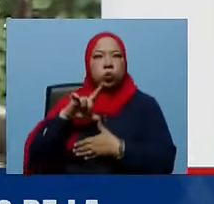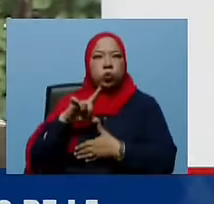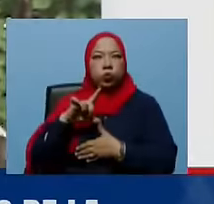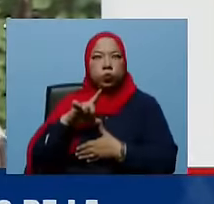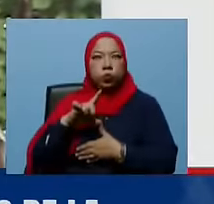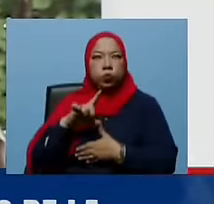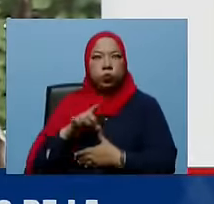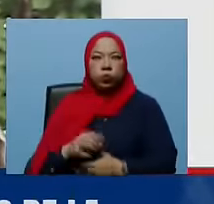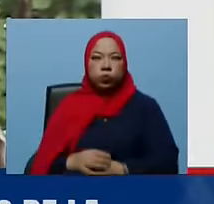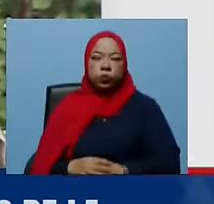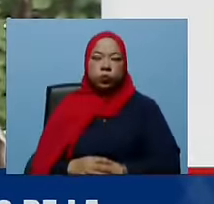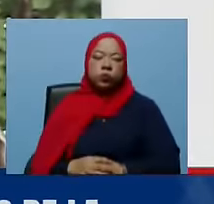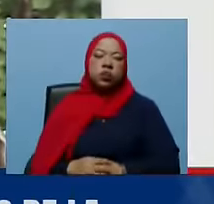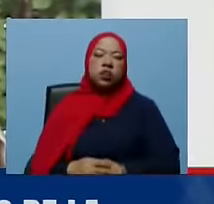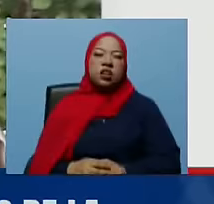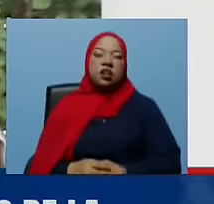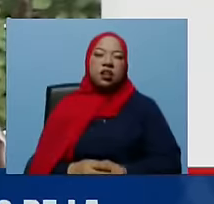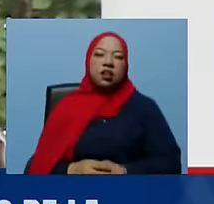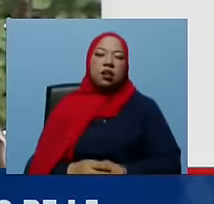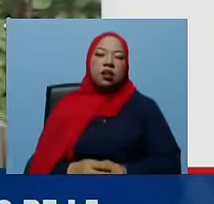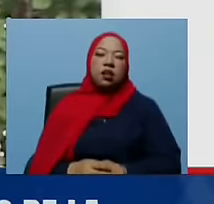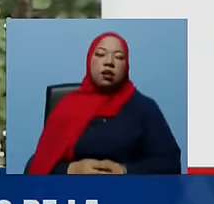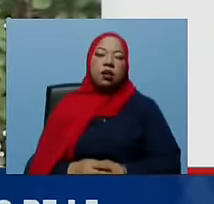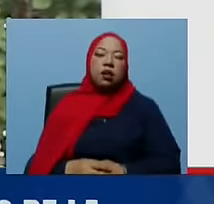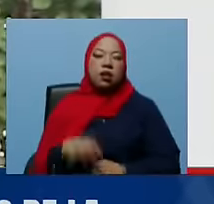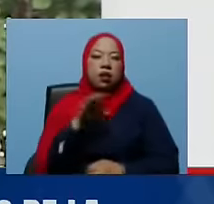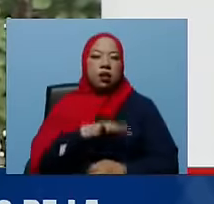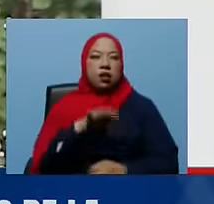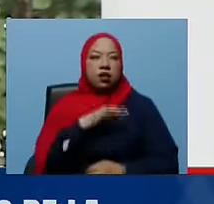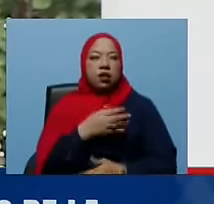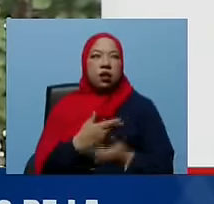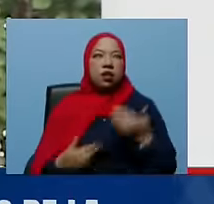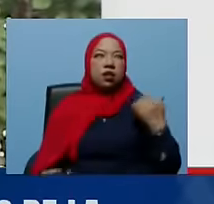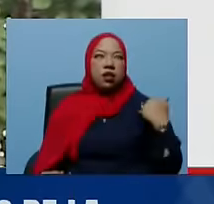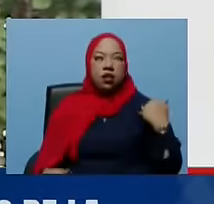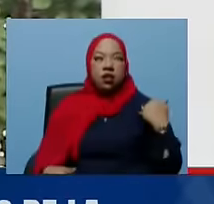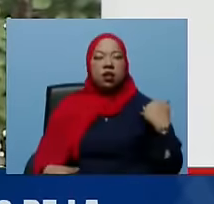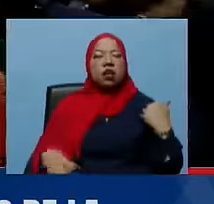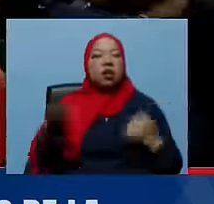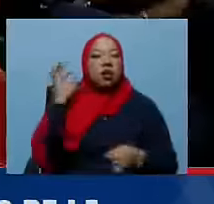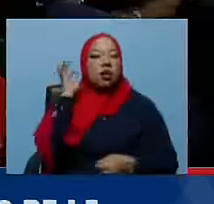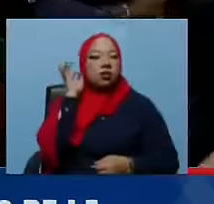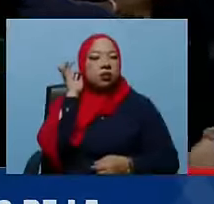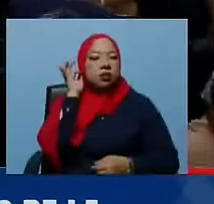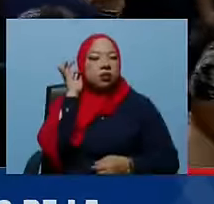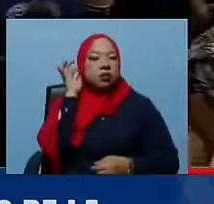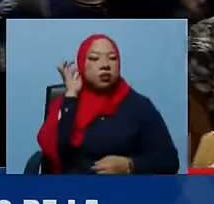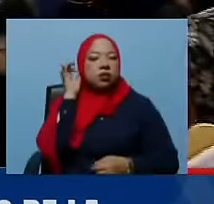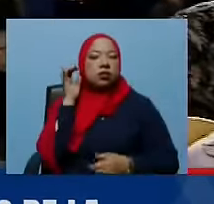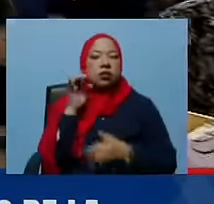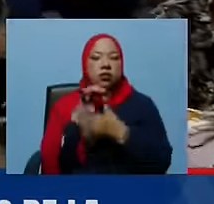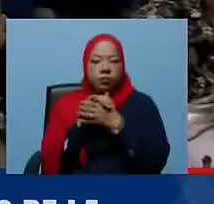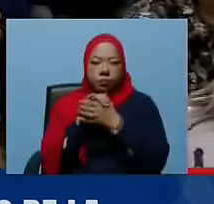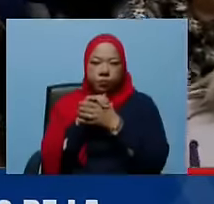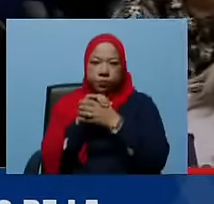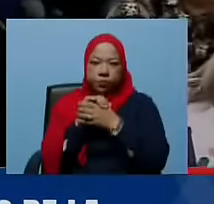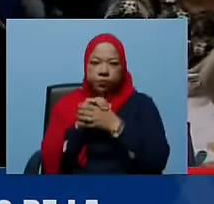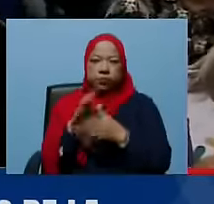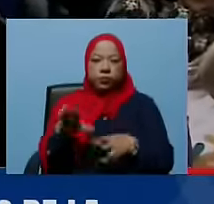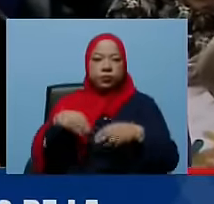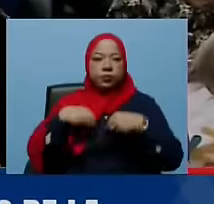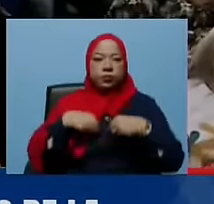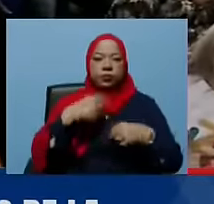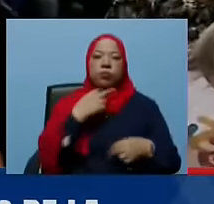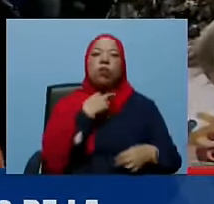¿Qué más viene ahora, Ernesto? Señor presidente, ¿va a ejercer el derecho de palabra un compañero que va a asumir la